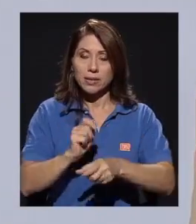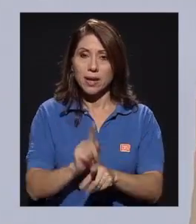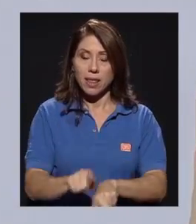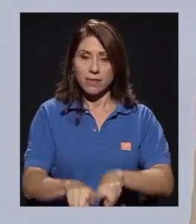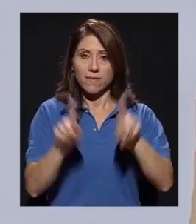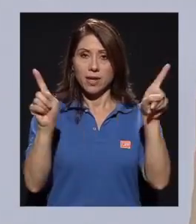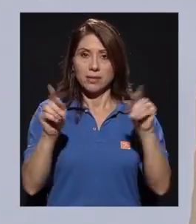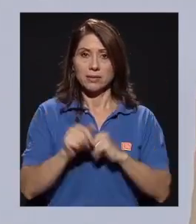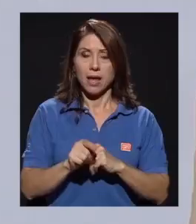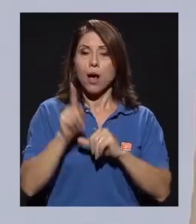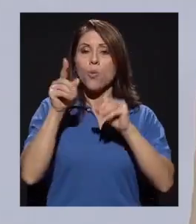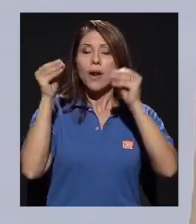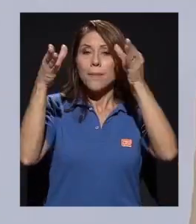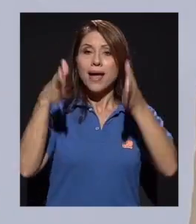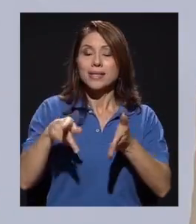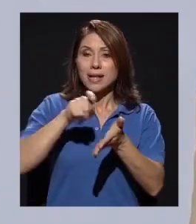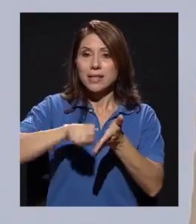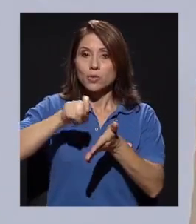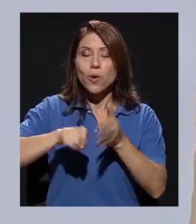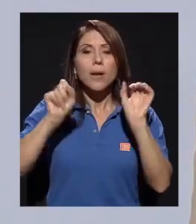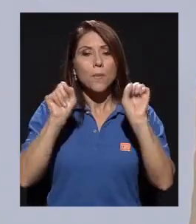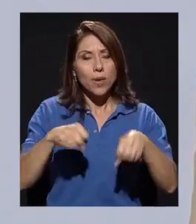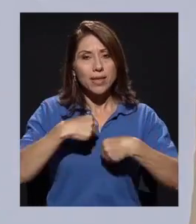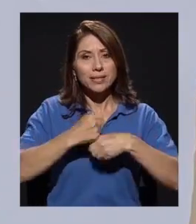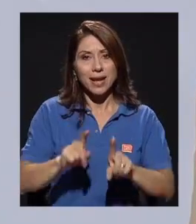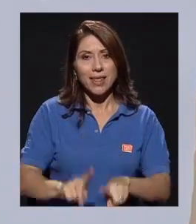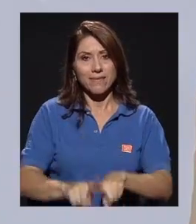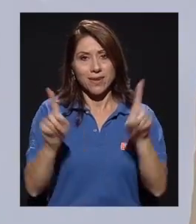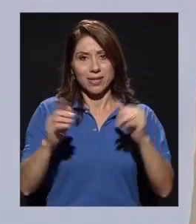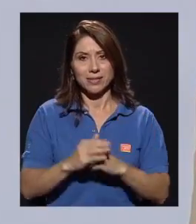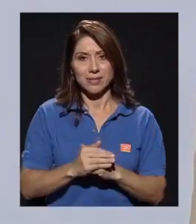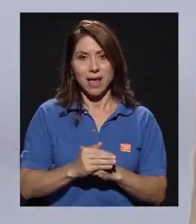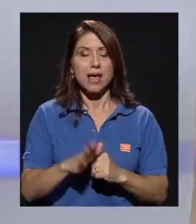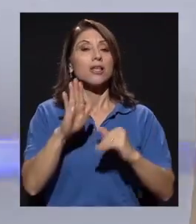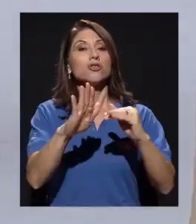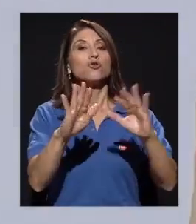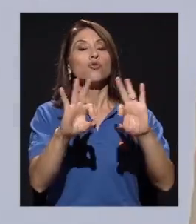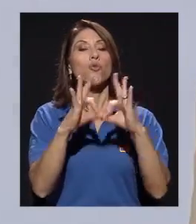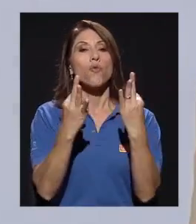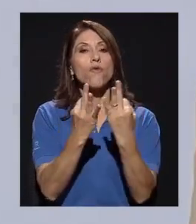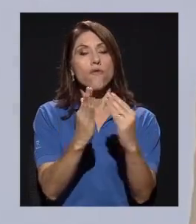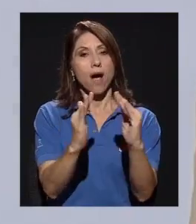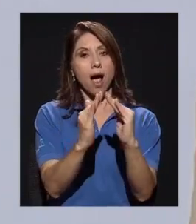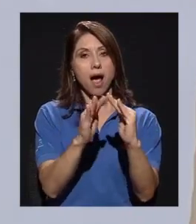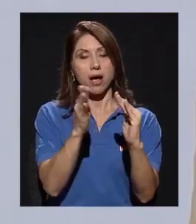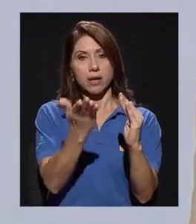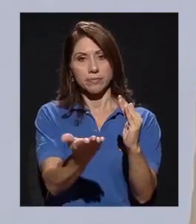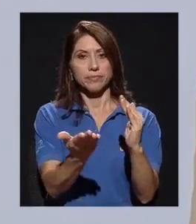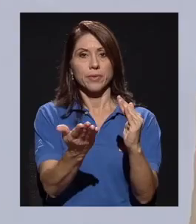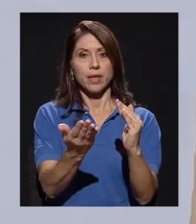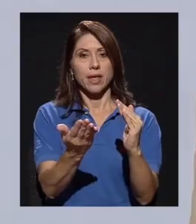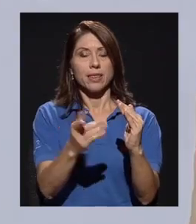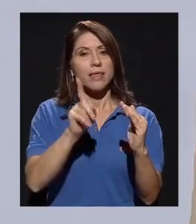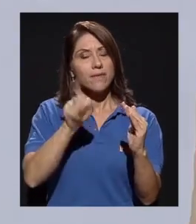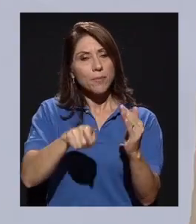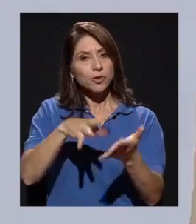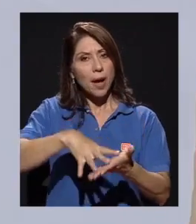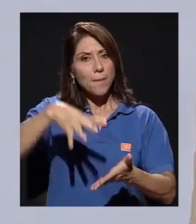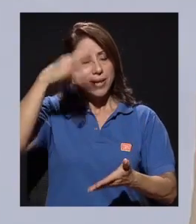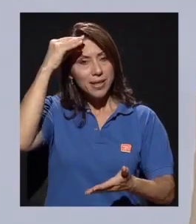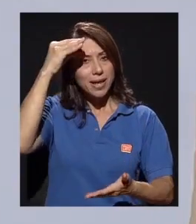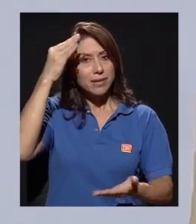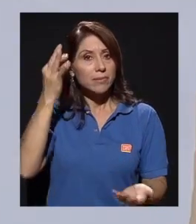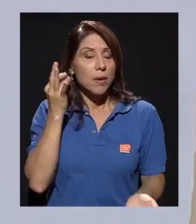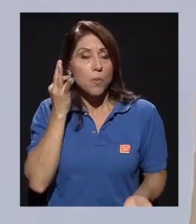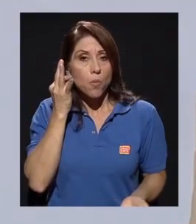maestra en en la escuela puede hacer la diferencia eh en la casa tenemos que aprender de que ellas